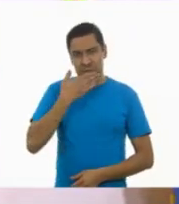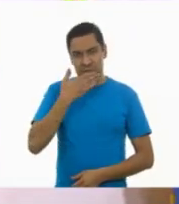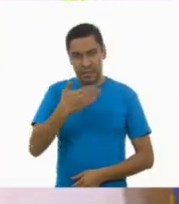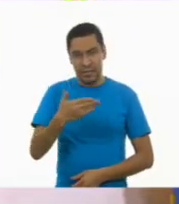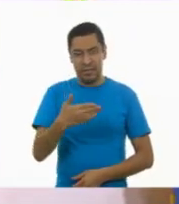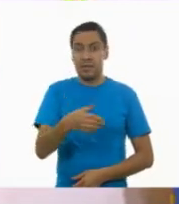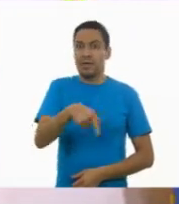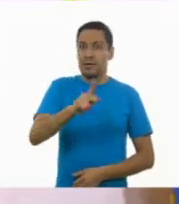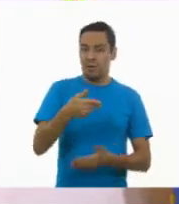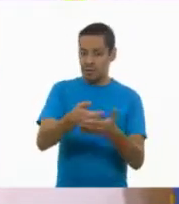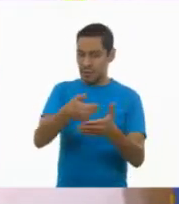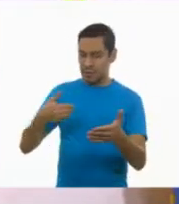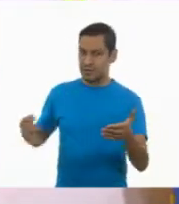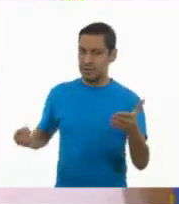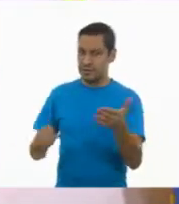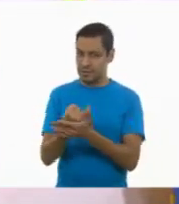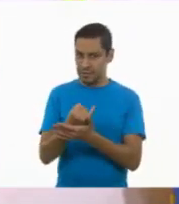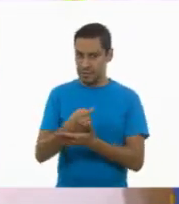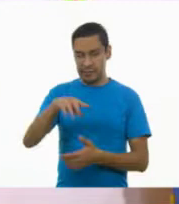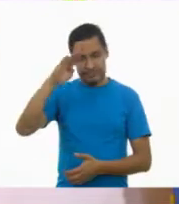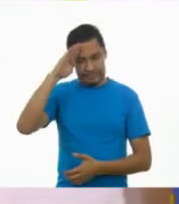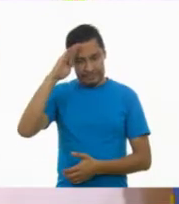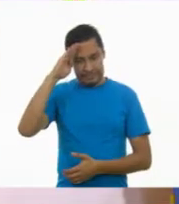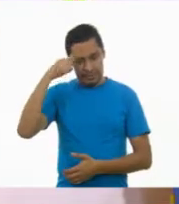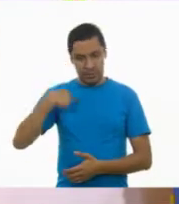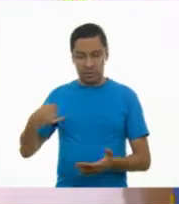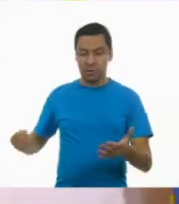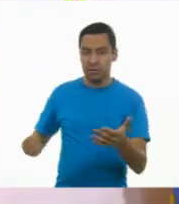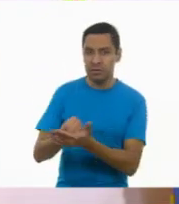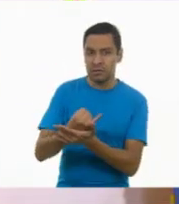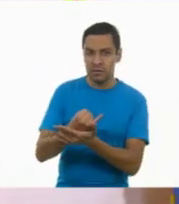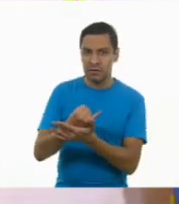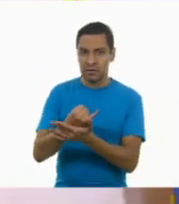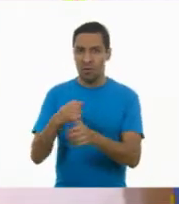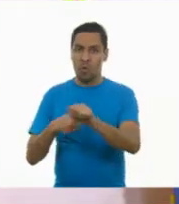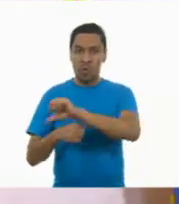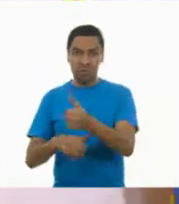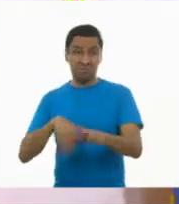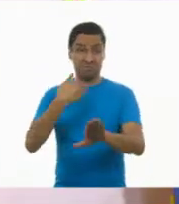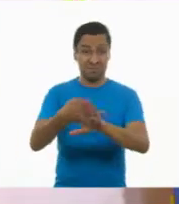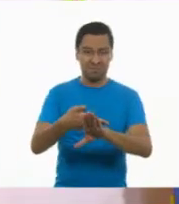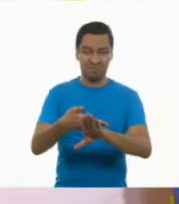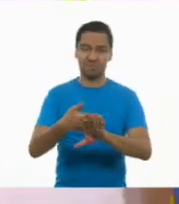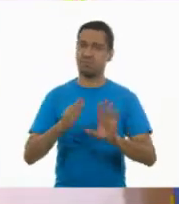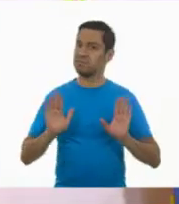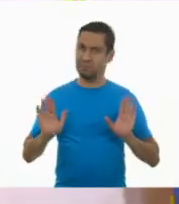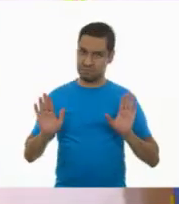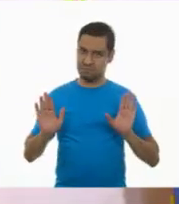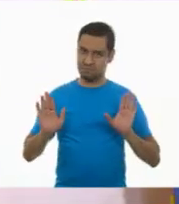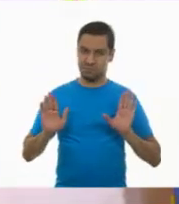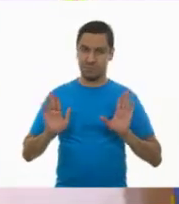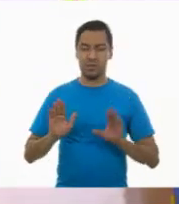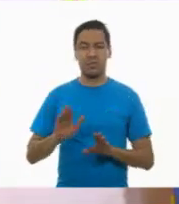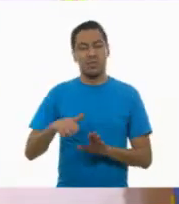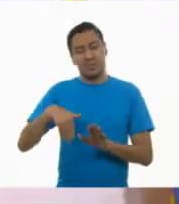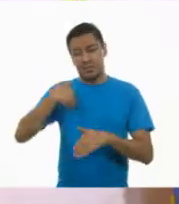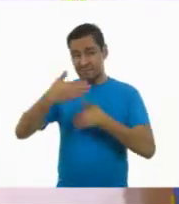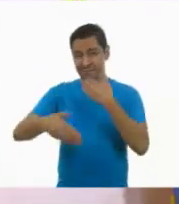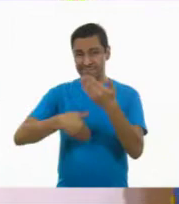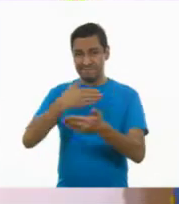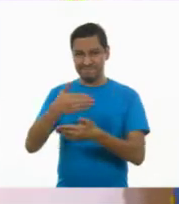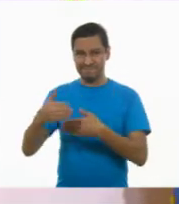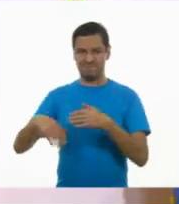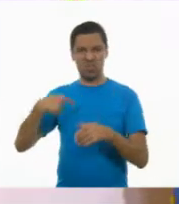obligación de tomar en cuenta con cuál de las decisiones que tomen no perjudican a sus semejantes, y mucho menos con la intención de